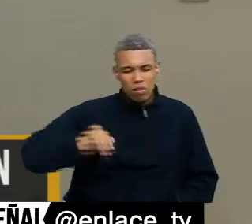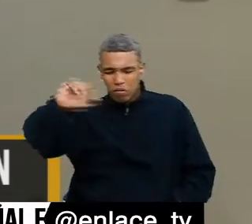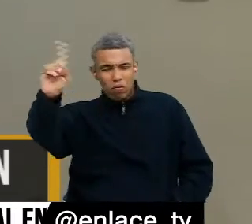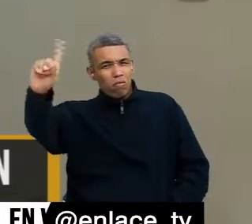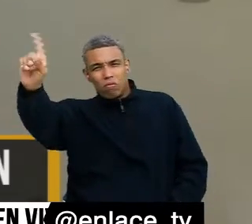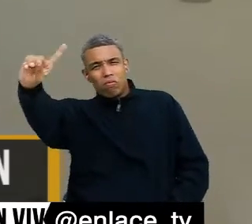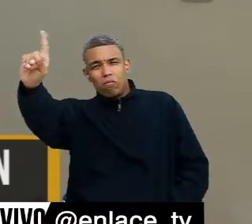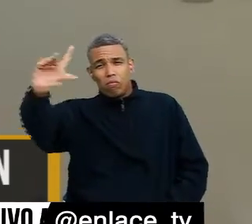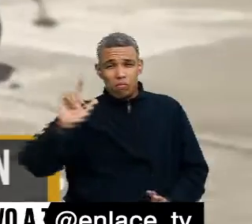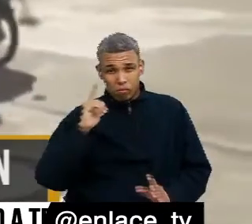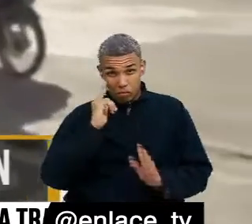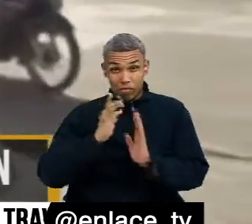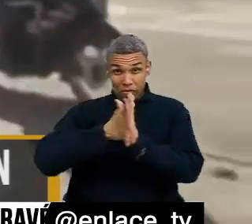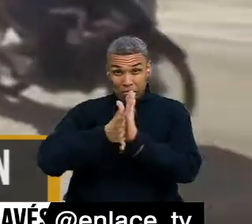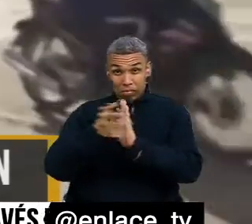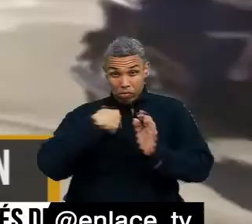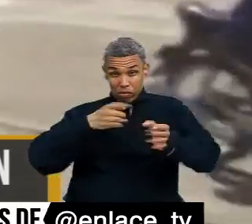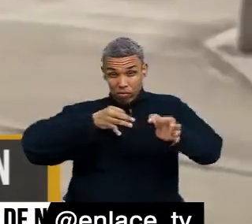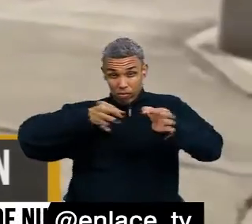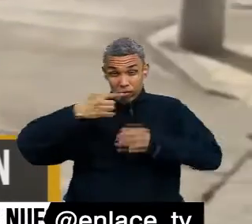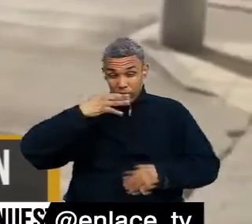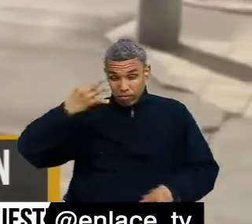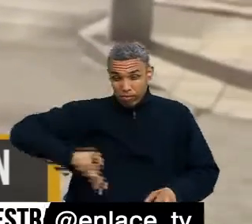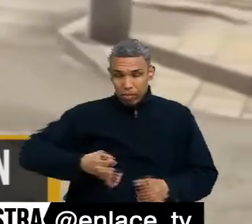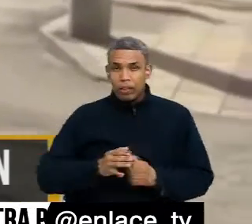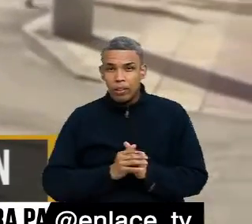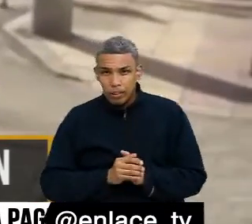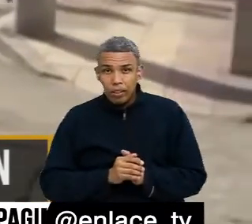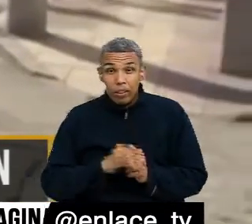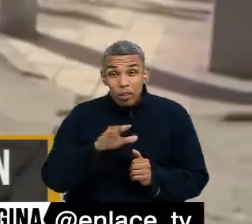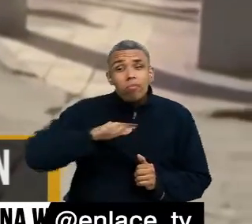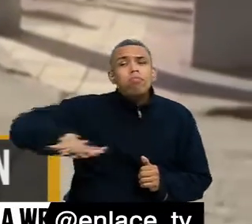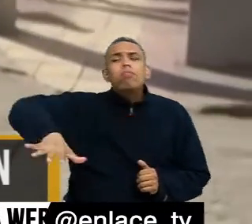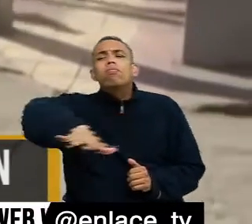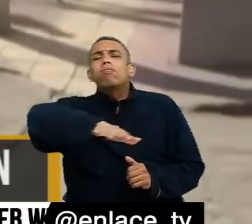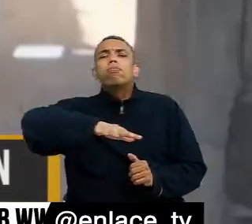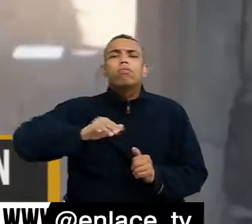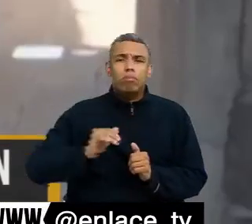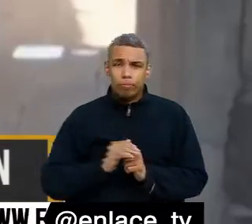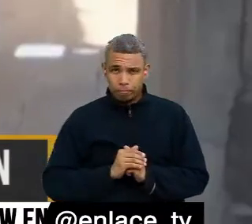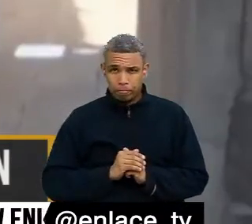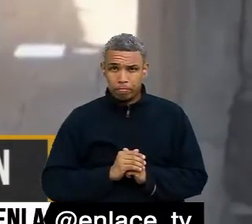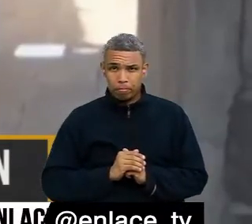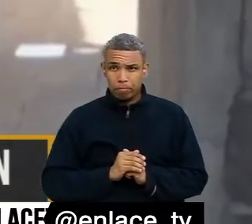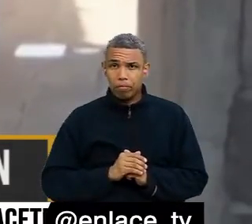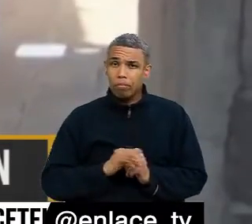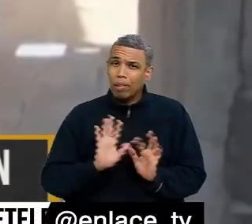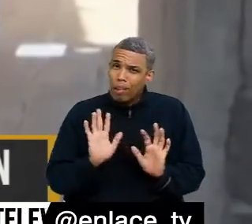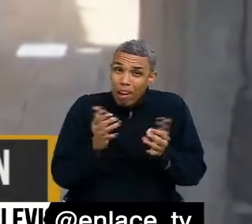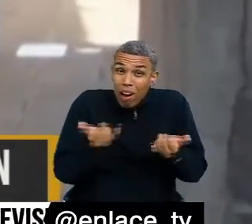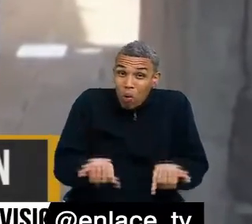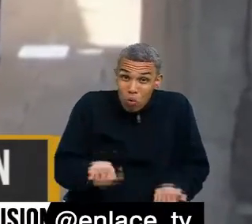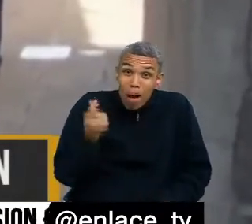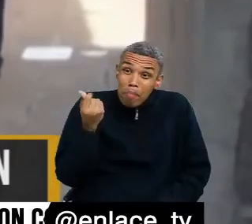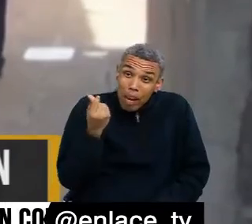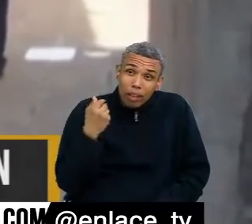desinformación. Aquí lo que hemos dicho es que esta es una zona con los mayores problemas de tipo económico y de tipo